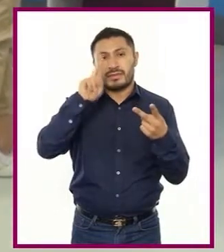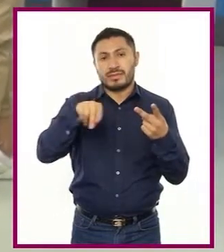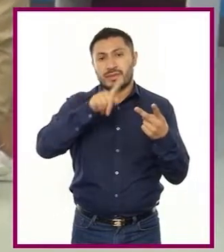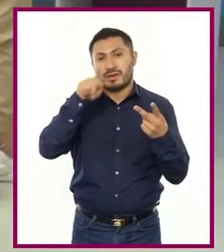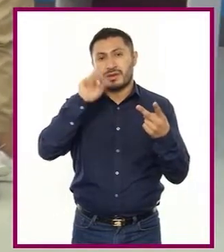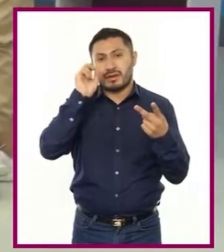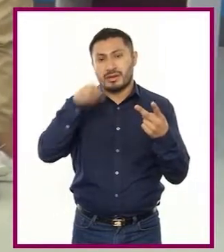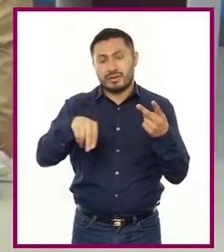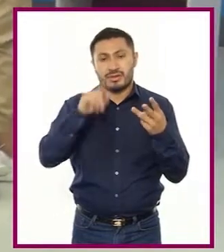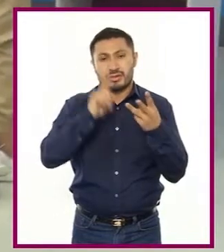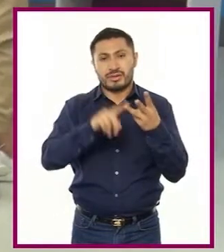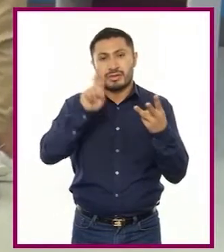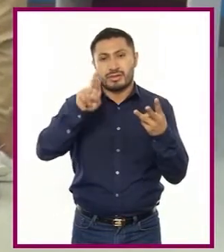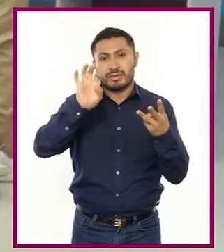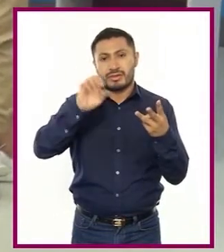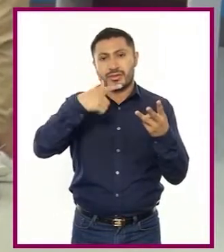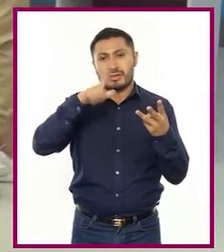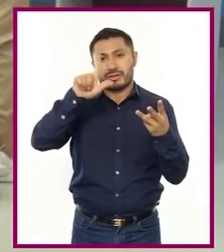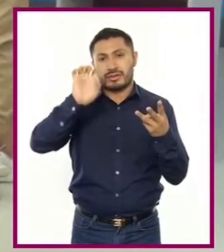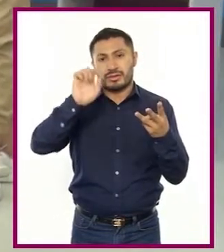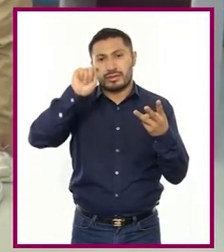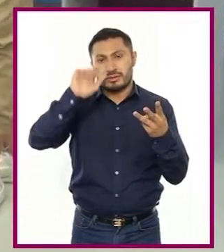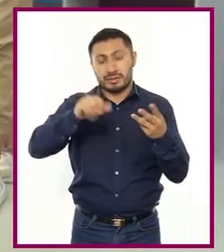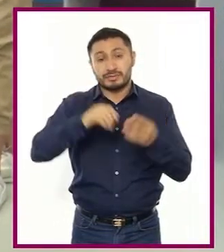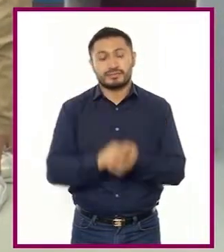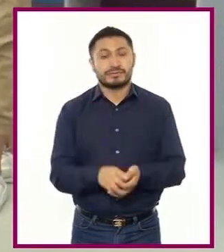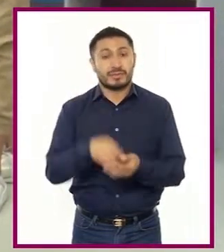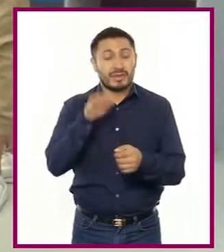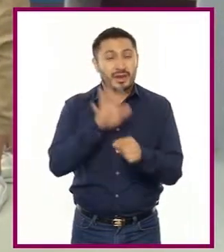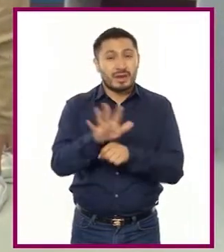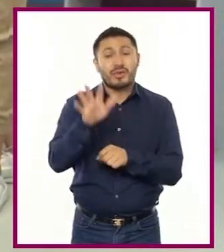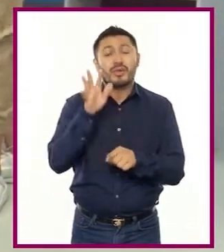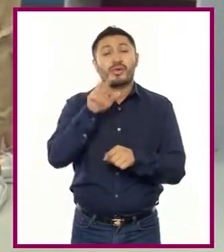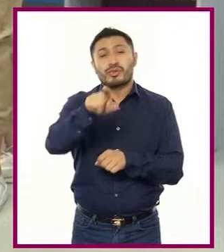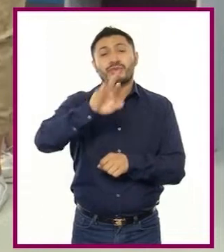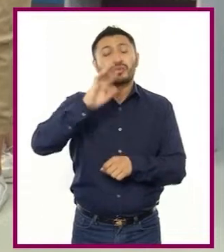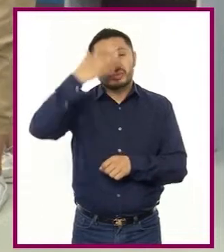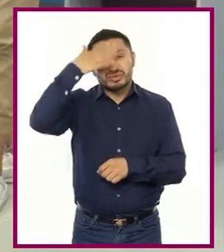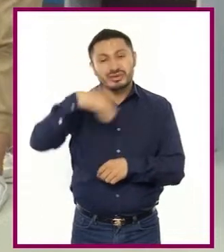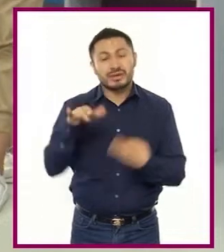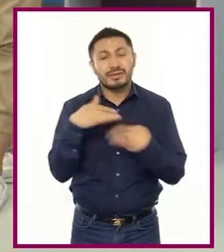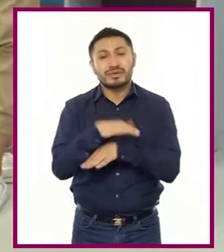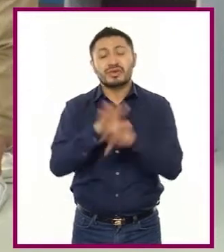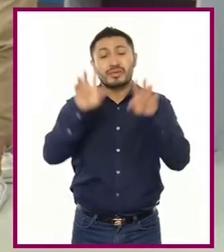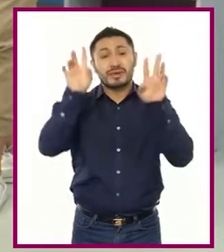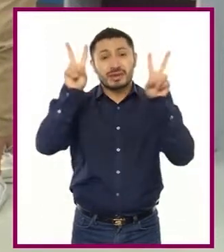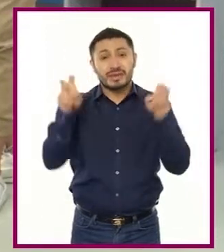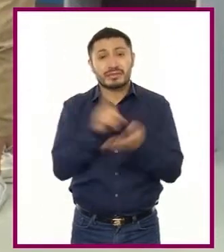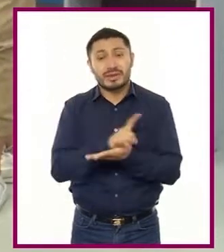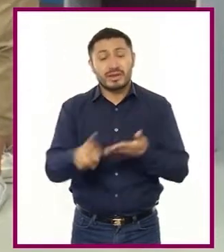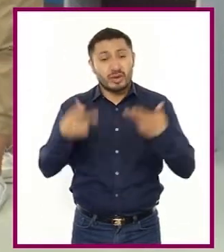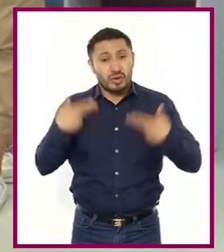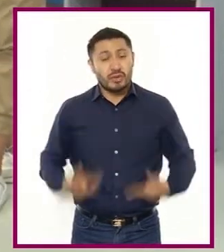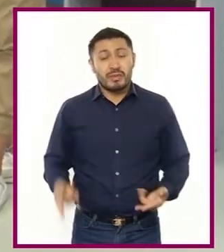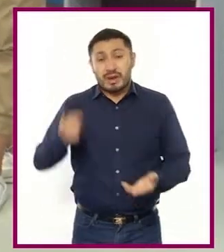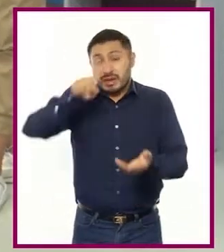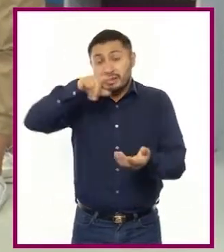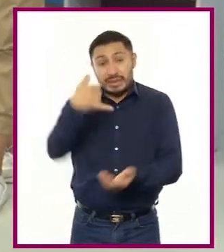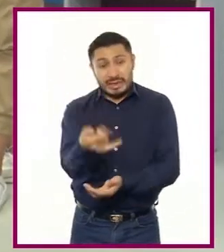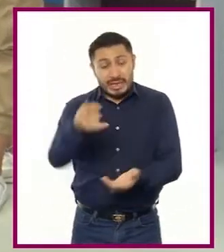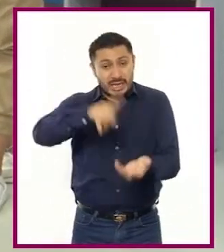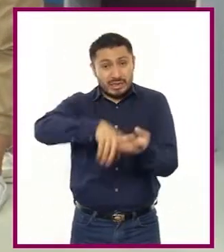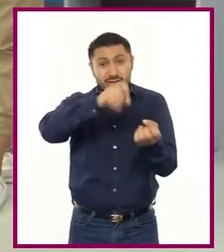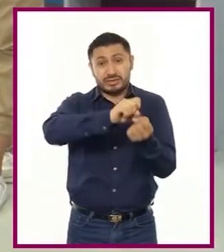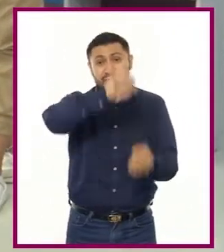importante recordar lo que saben sobre los derechos humanos y su presencia en la Constitución Política de los Estados Unidos